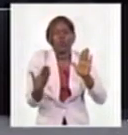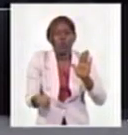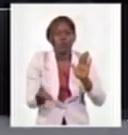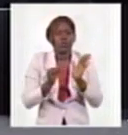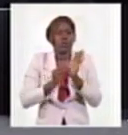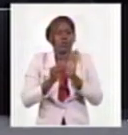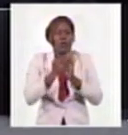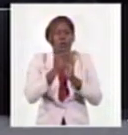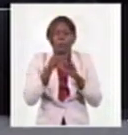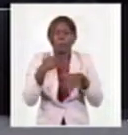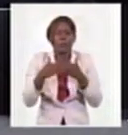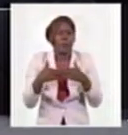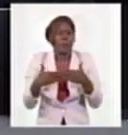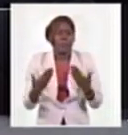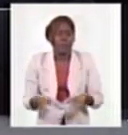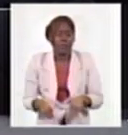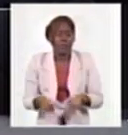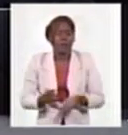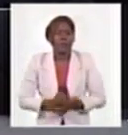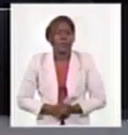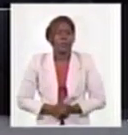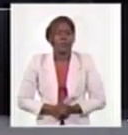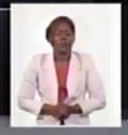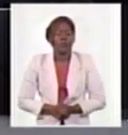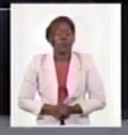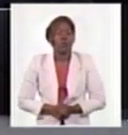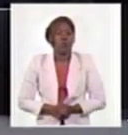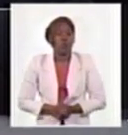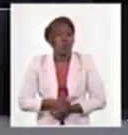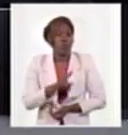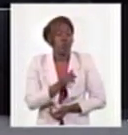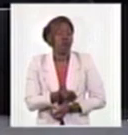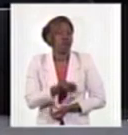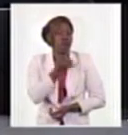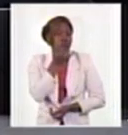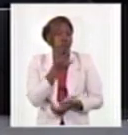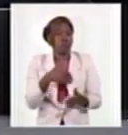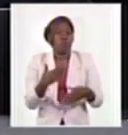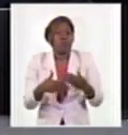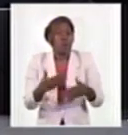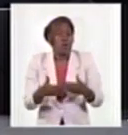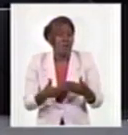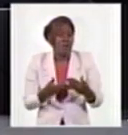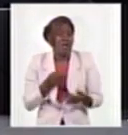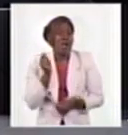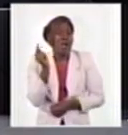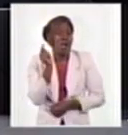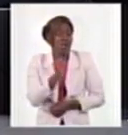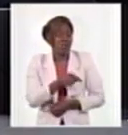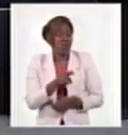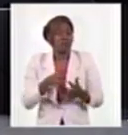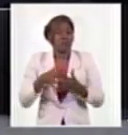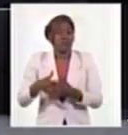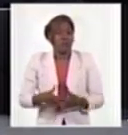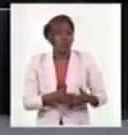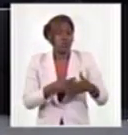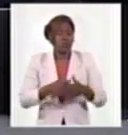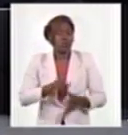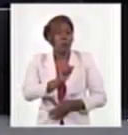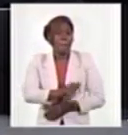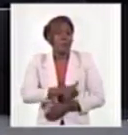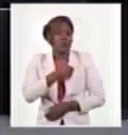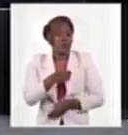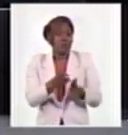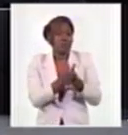Bueno, Jorge, una pregunta bastante general. Retos, desafíos y problemas también para enfrentar estos desafíos que tendrá en este